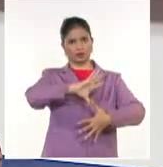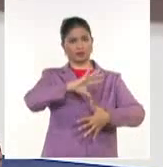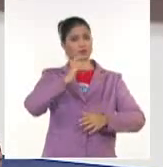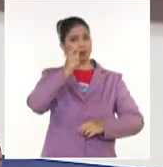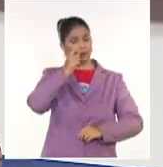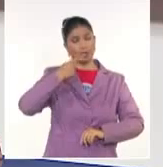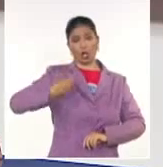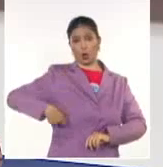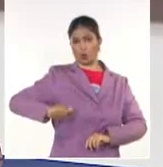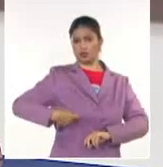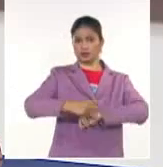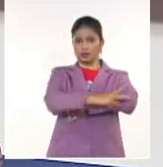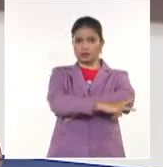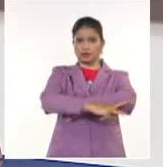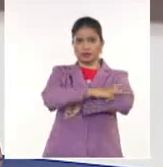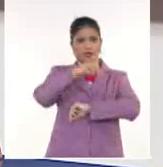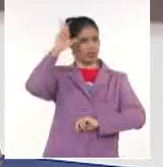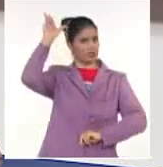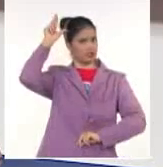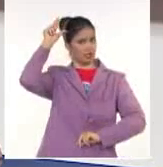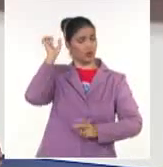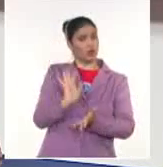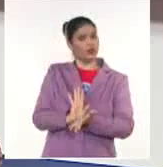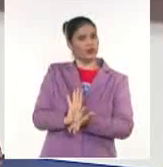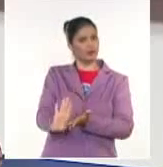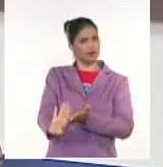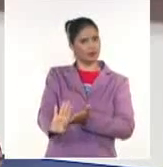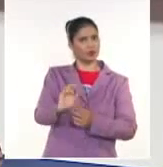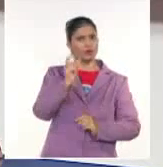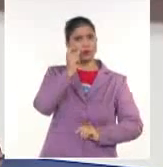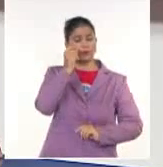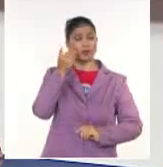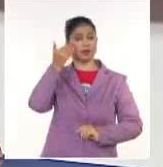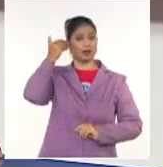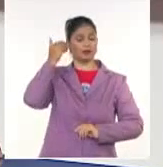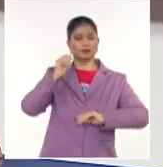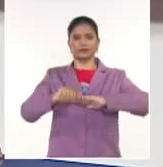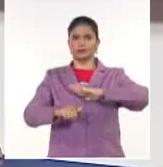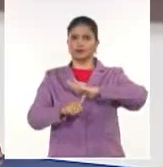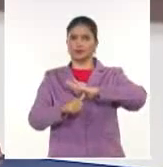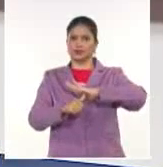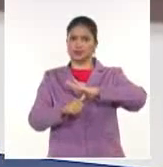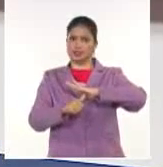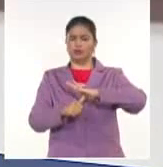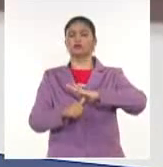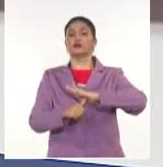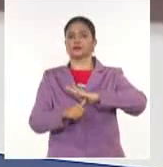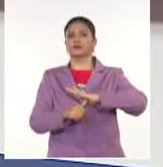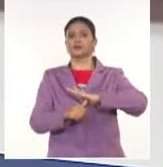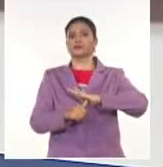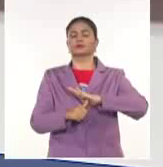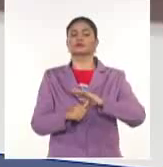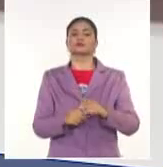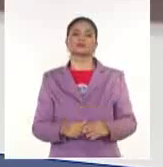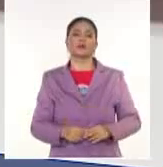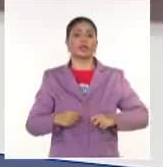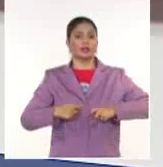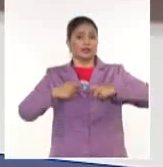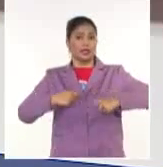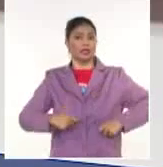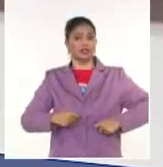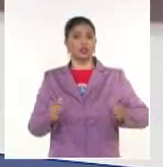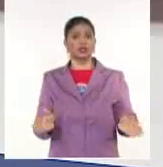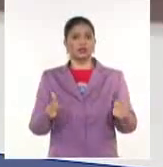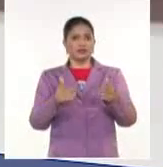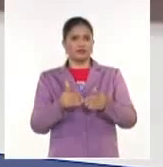de Perú rechazó el pedido del expresidente Pedro castillo de sobreseimiento de su caso lo que se conoce en derecho como fin de la